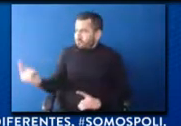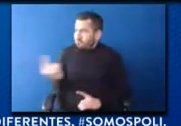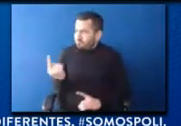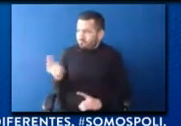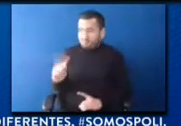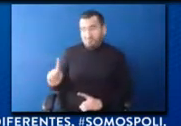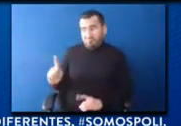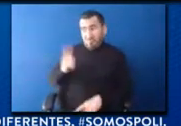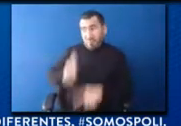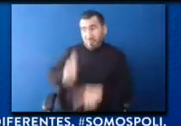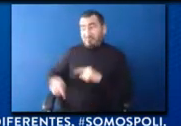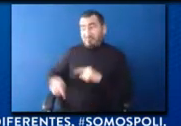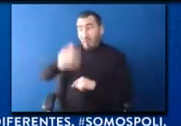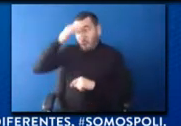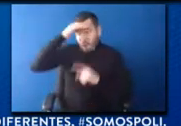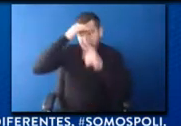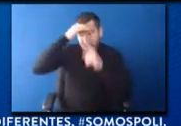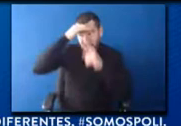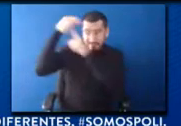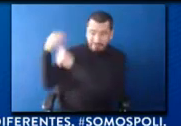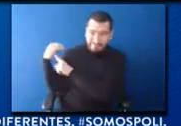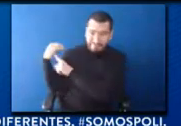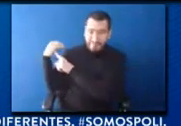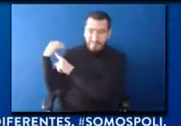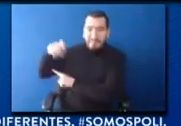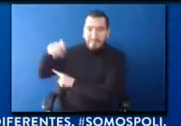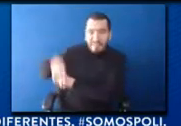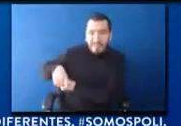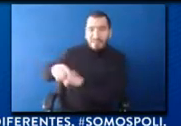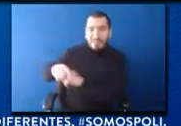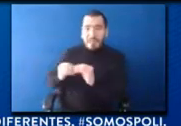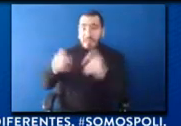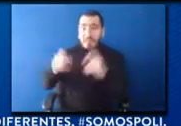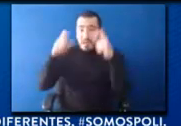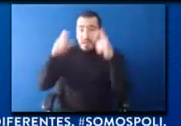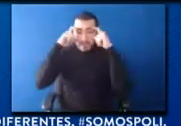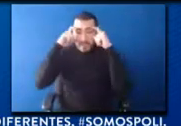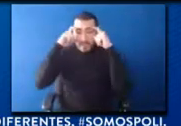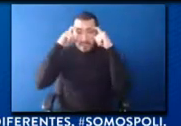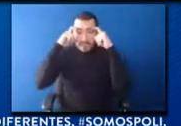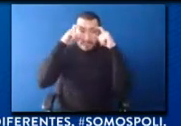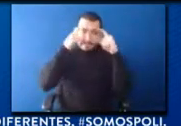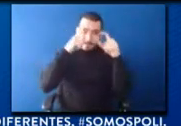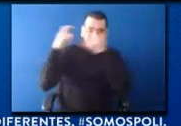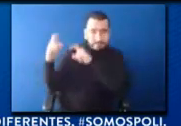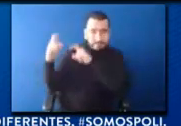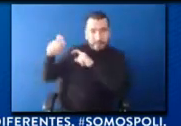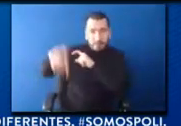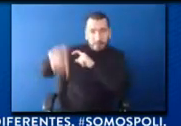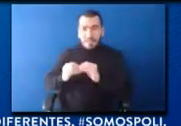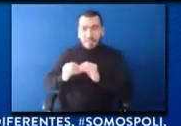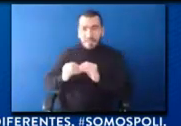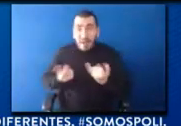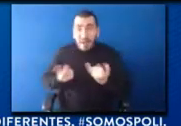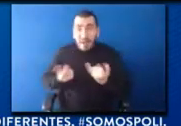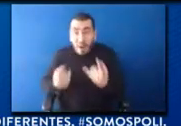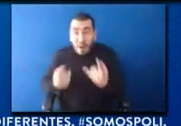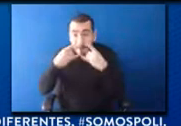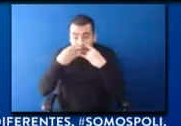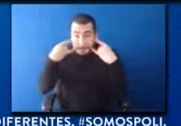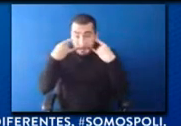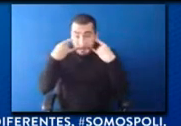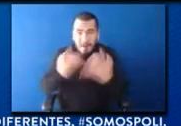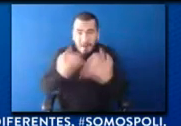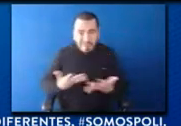entrar y cómo, porque además si usted entra con una cachucha, pues se la tiene que quitar y las gafas incomodan, y ni qué decir ahora con el tapabocas. Ese tipo